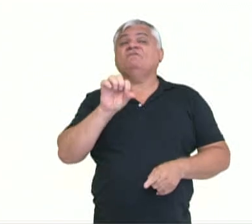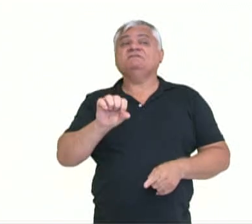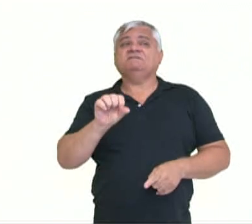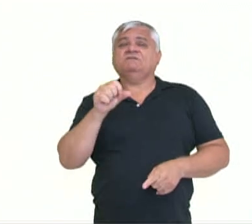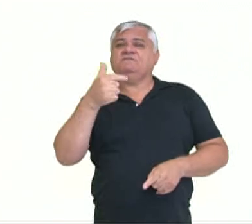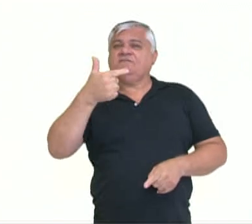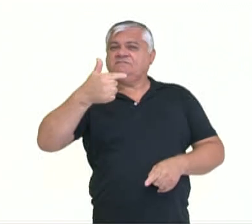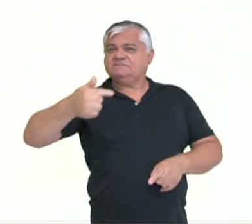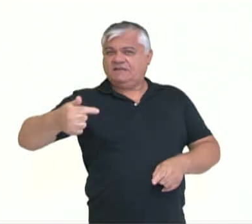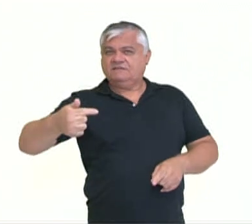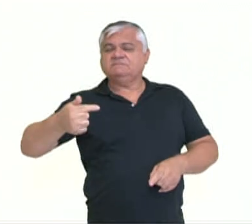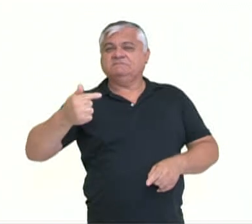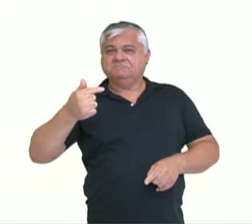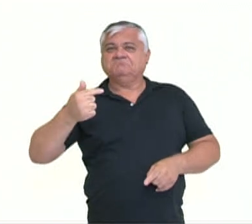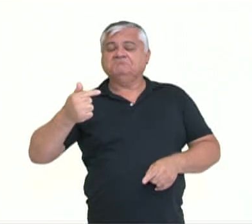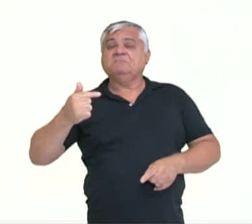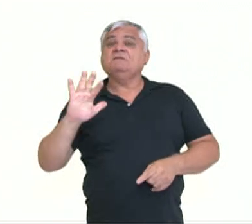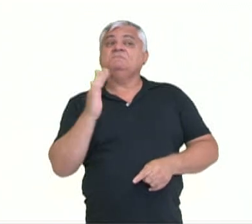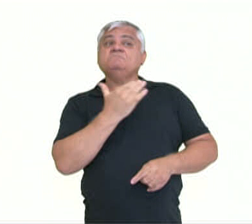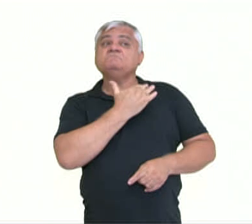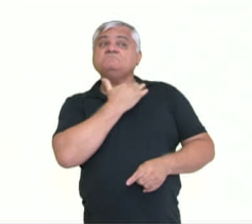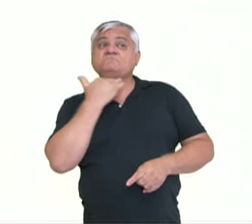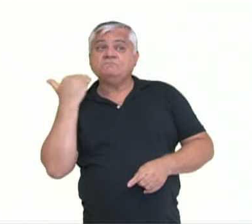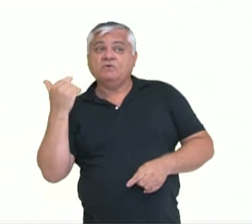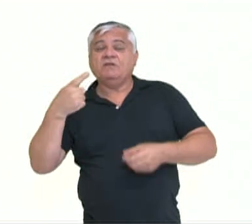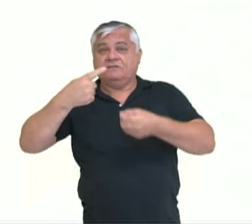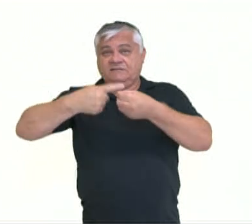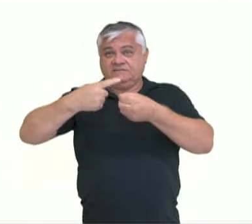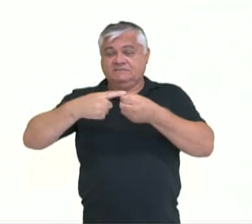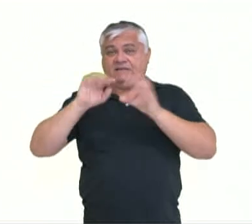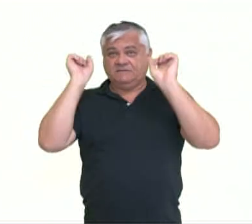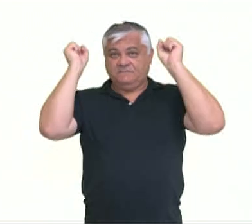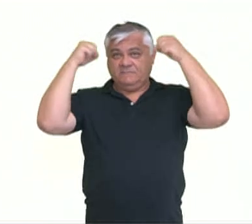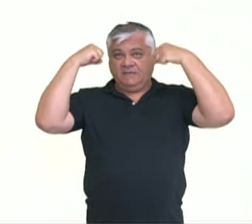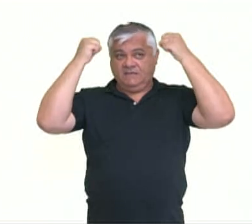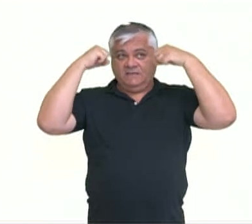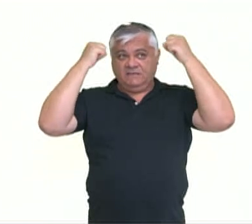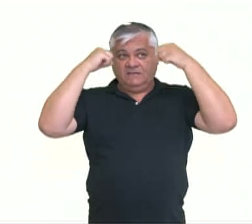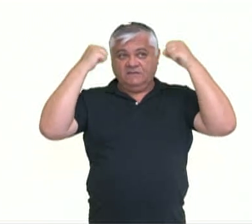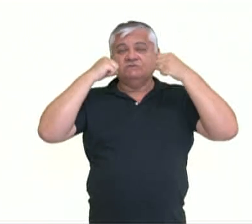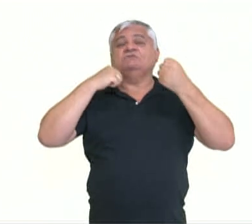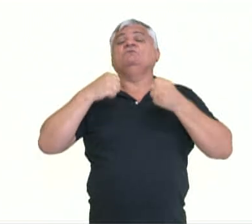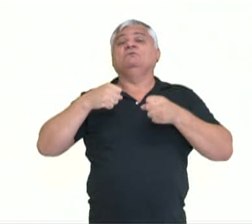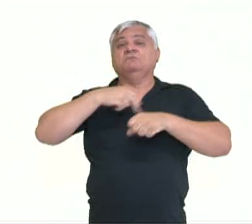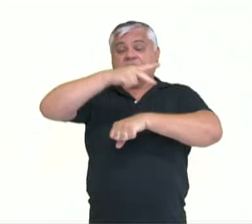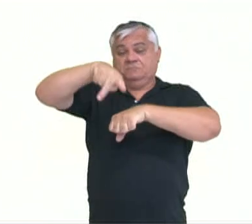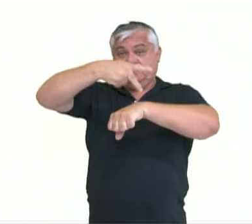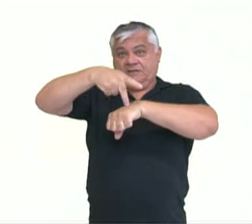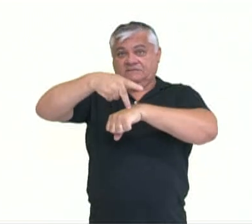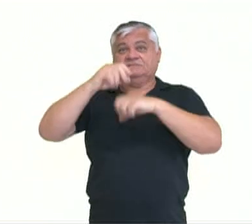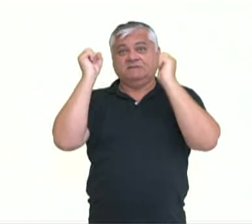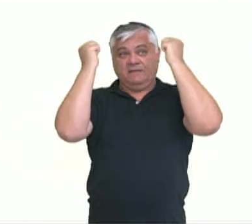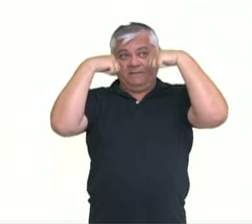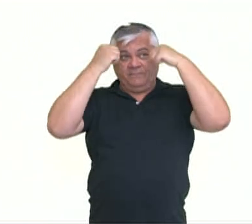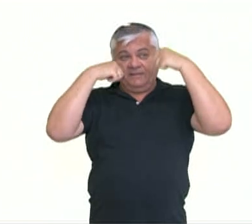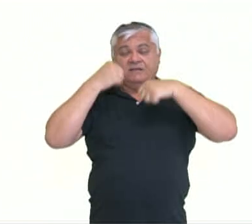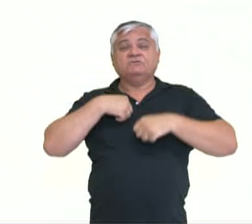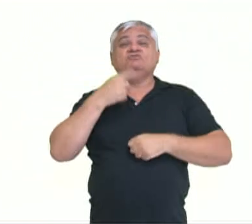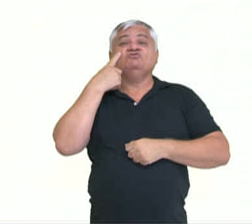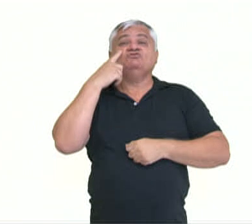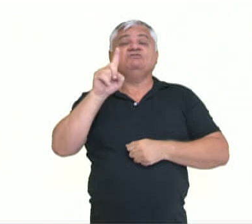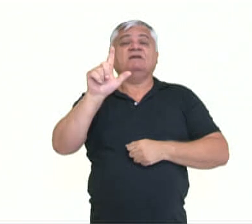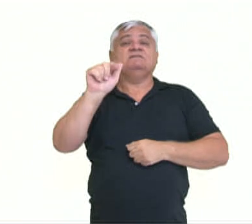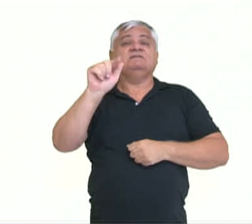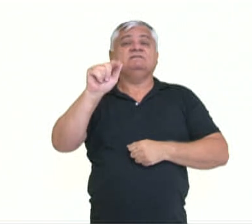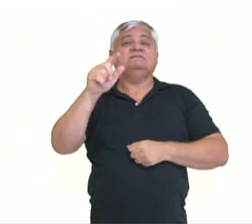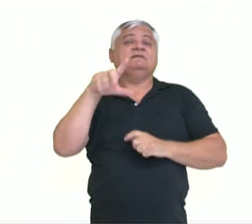1927 y murió en Ciudad de México, en el país México, en 17 de abril